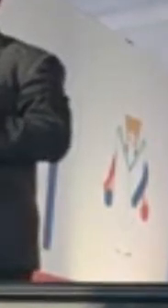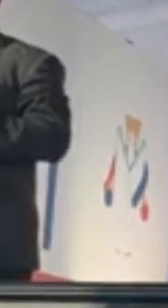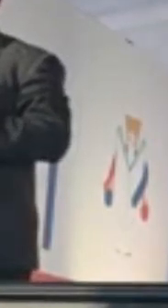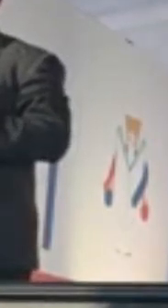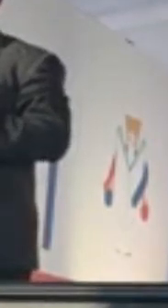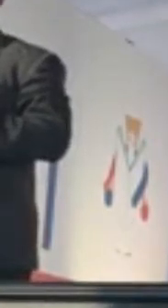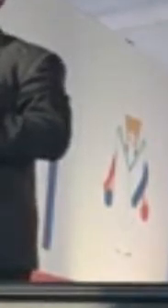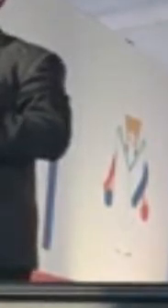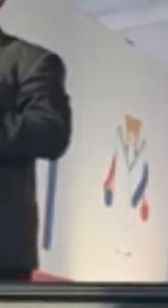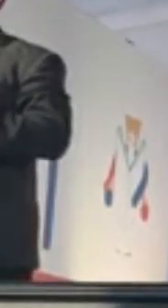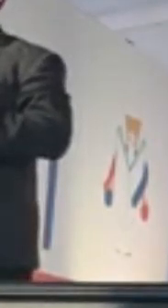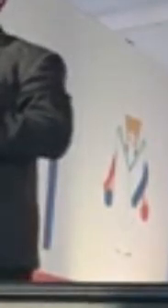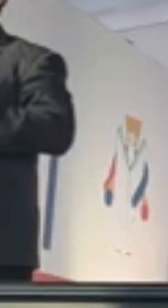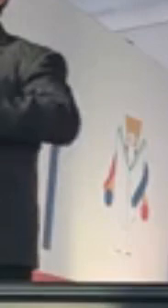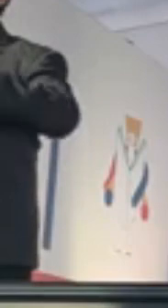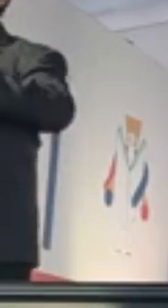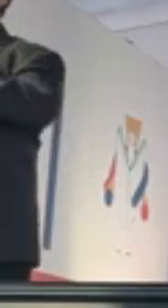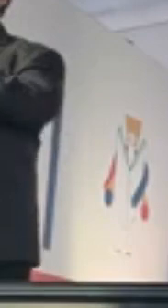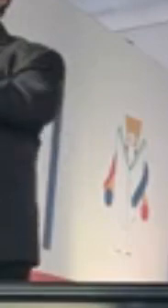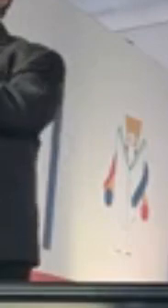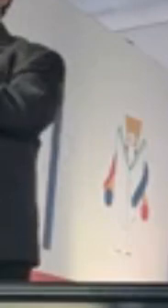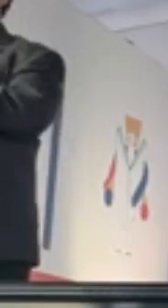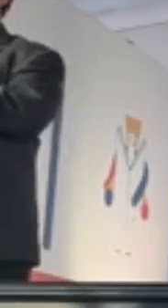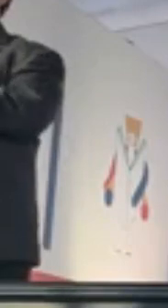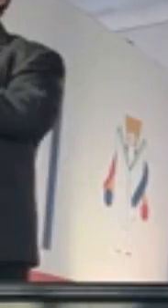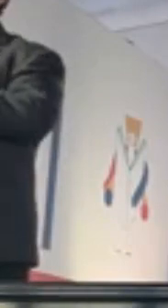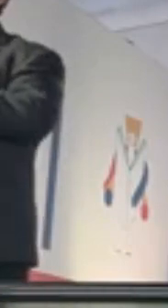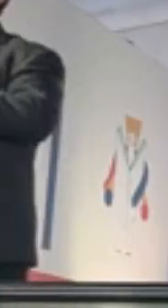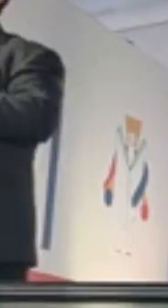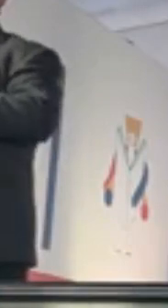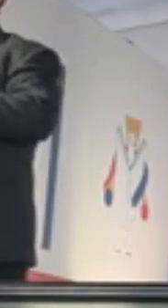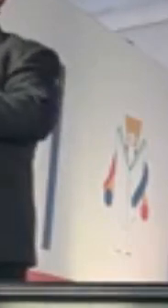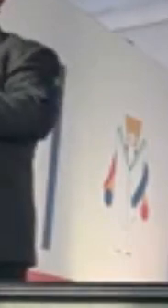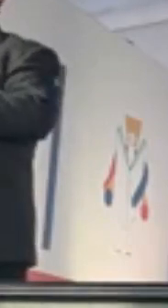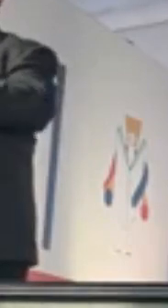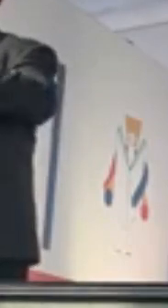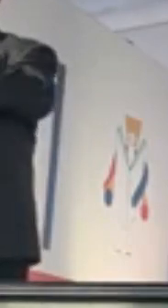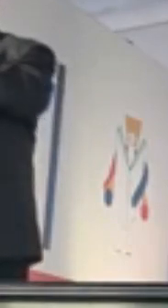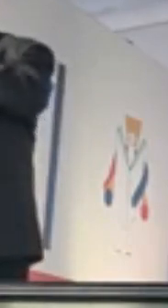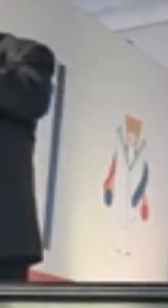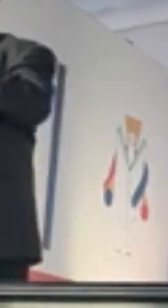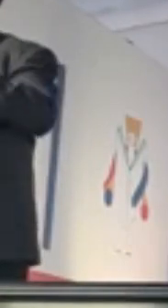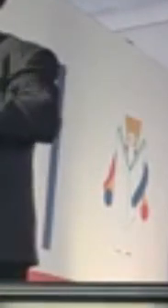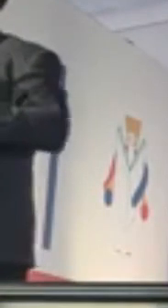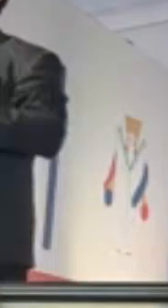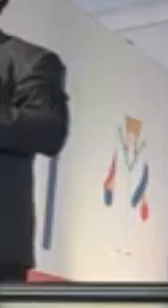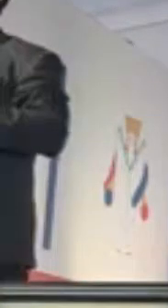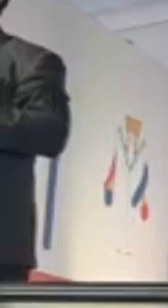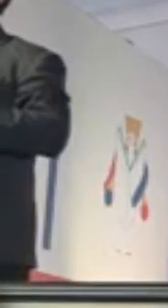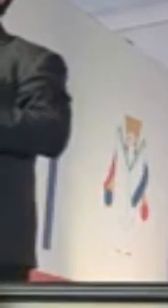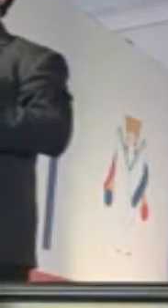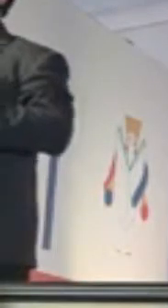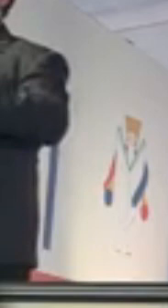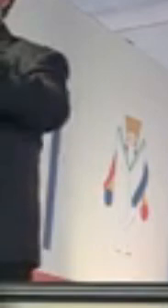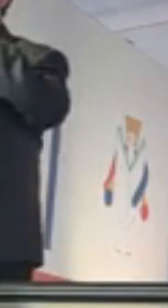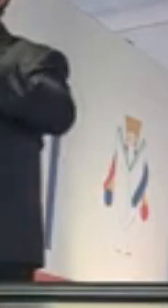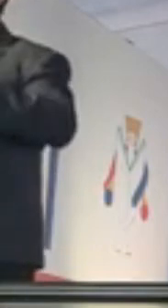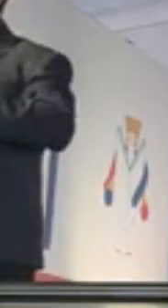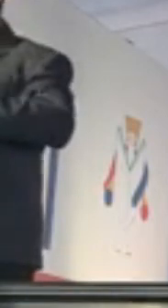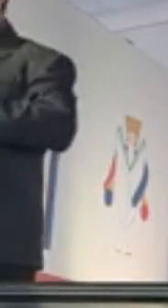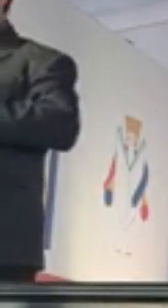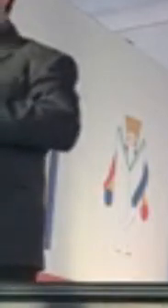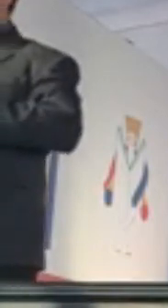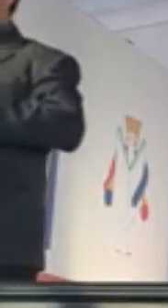a mi clase social, que es una clase que no tiene patria, y bueno, esto sería un debate. Yo sé que aquí en México